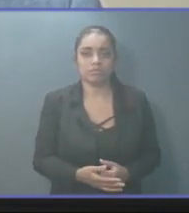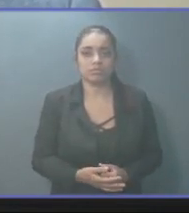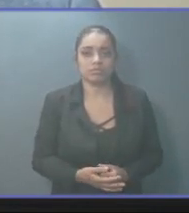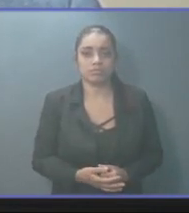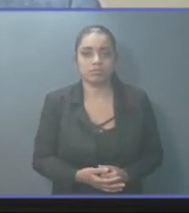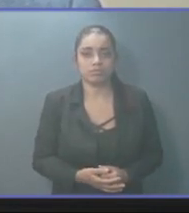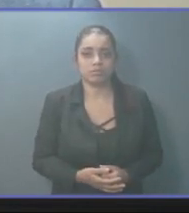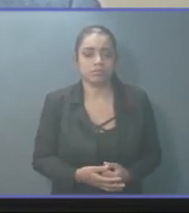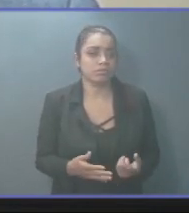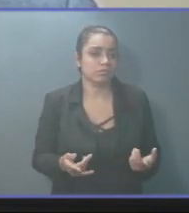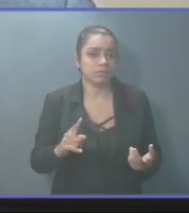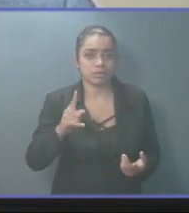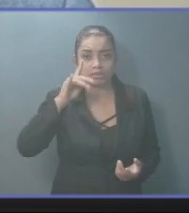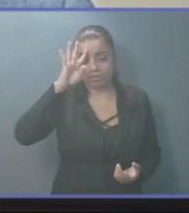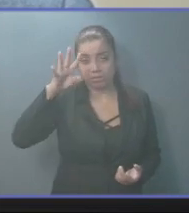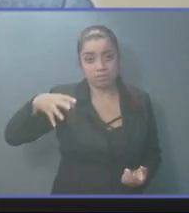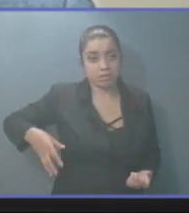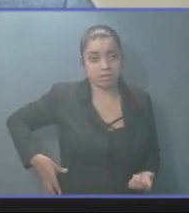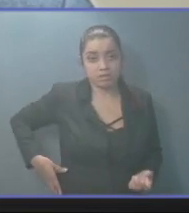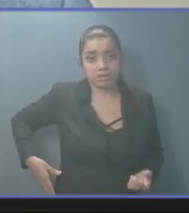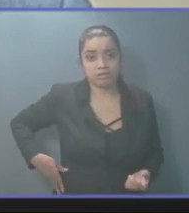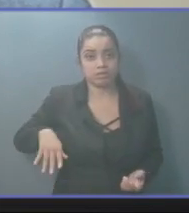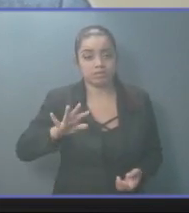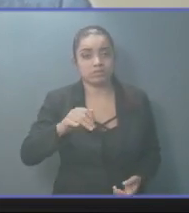que no evaden su responsabilidad